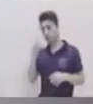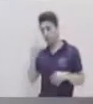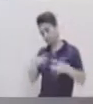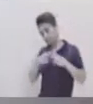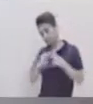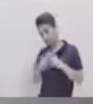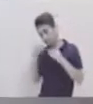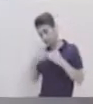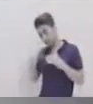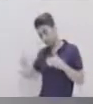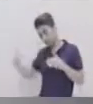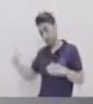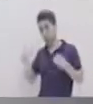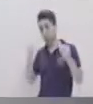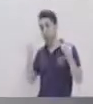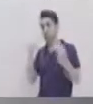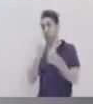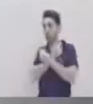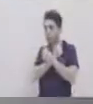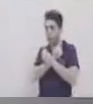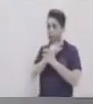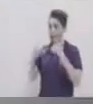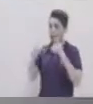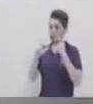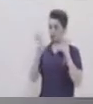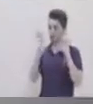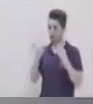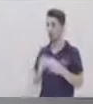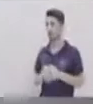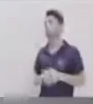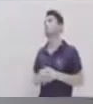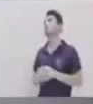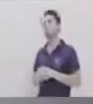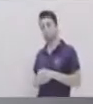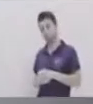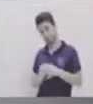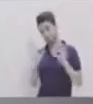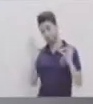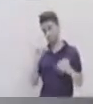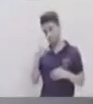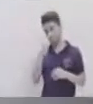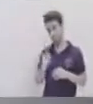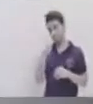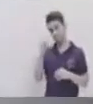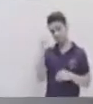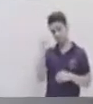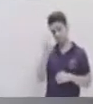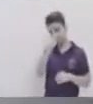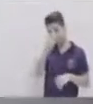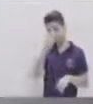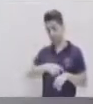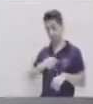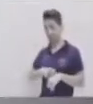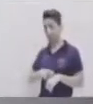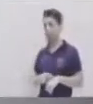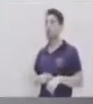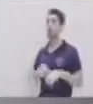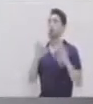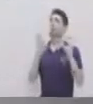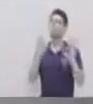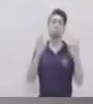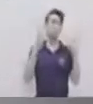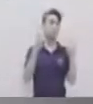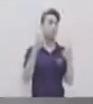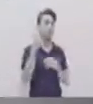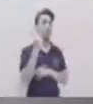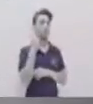tenemos que empezar por tener mucho amor y comunicación. Definitivamente, licenciada, pues muchísimas gracias por su tiempo, un tema